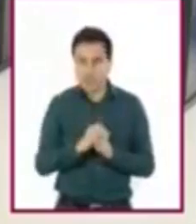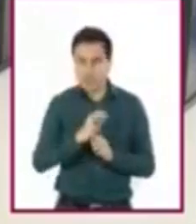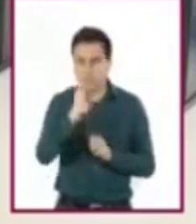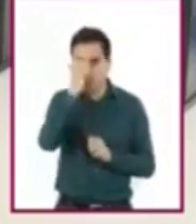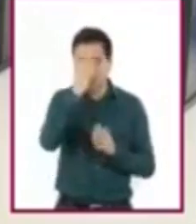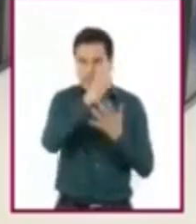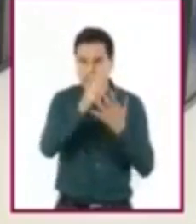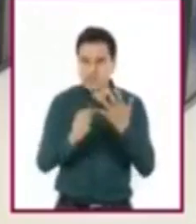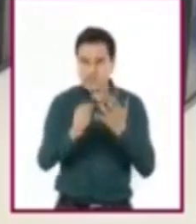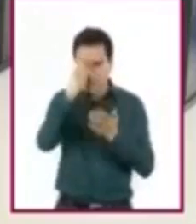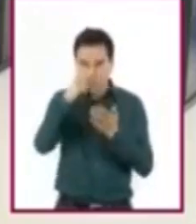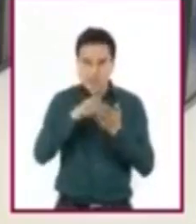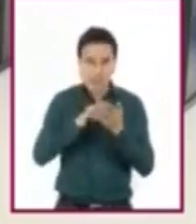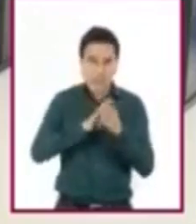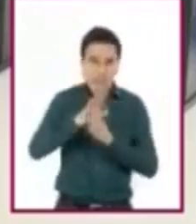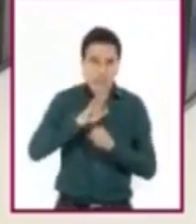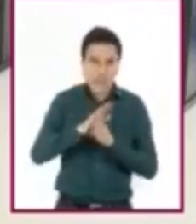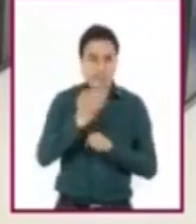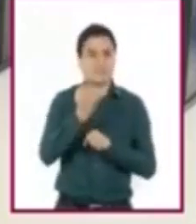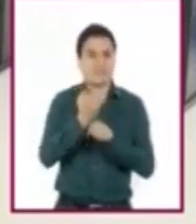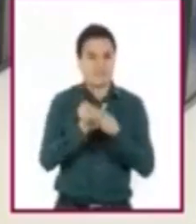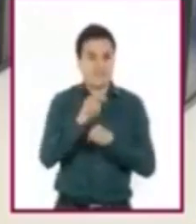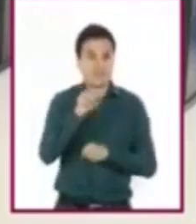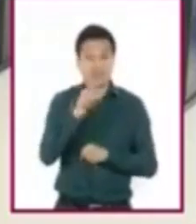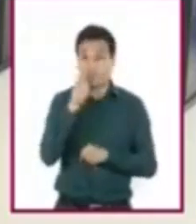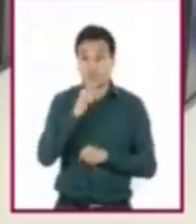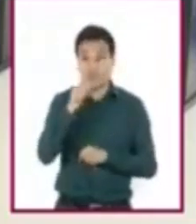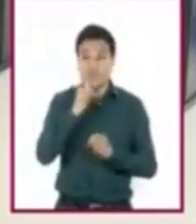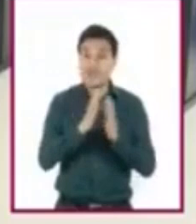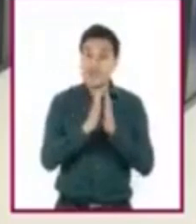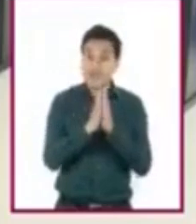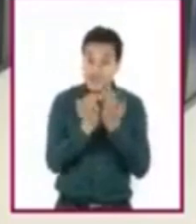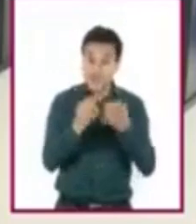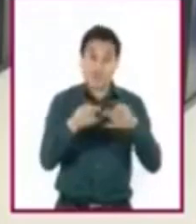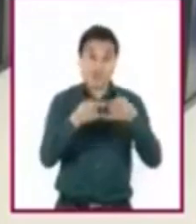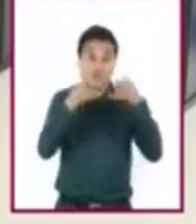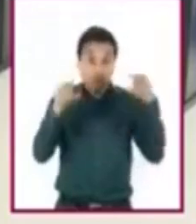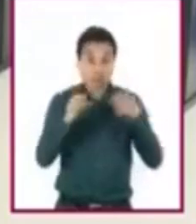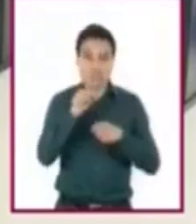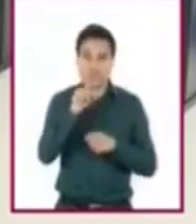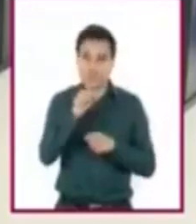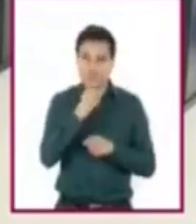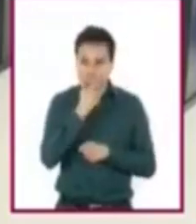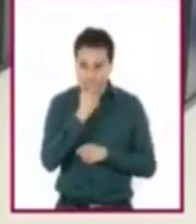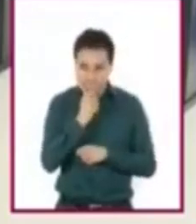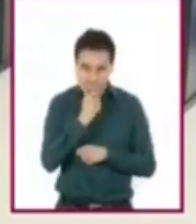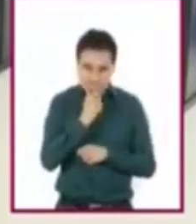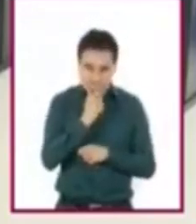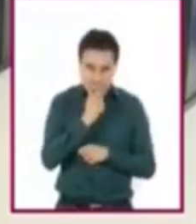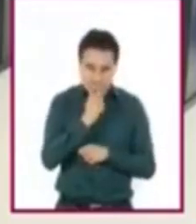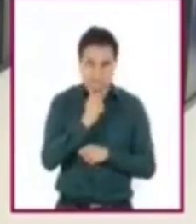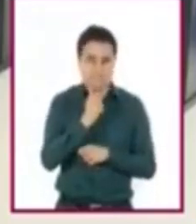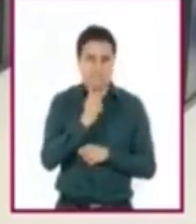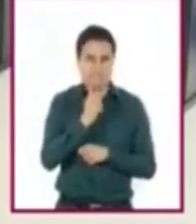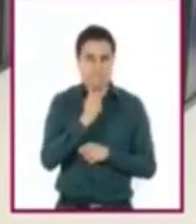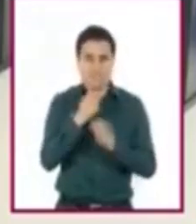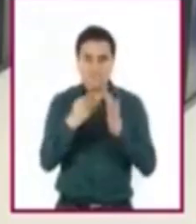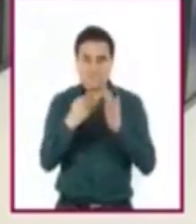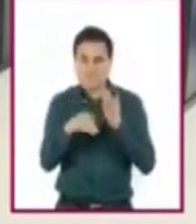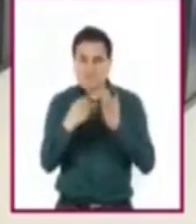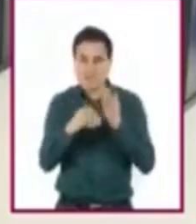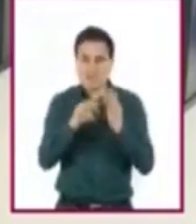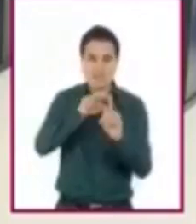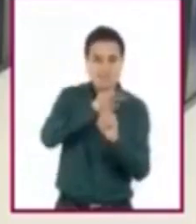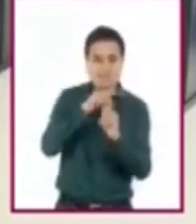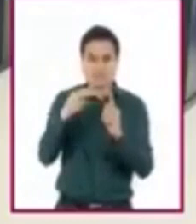objetivo. Al estudiar cada documento histórico es necesario identificar los hechos y procesos que aborda sin dar por sentado que es